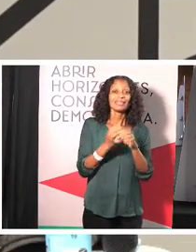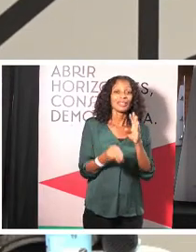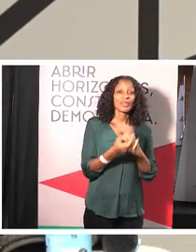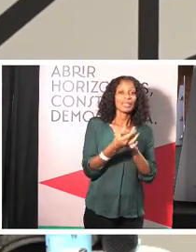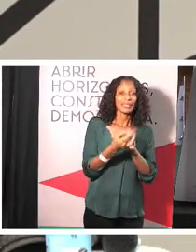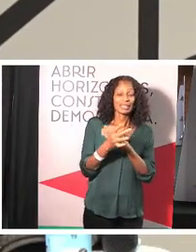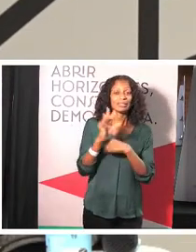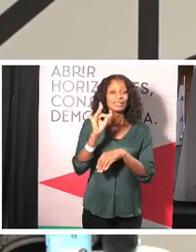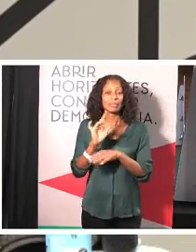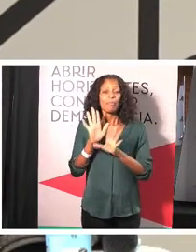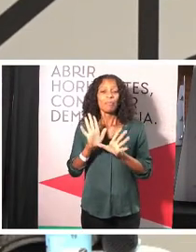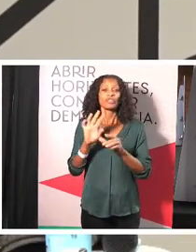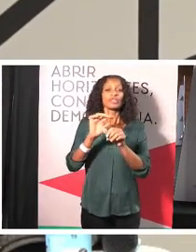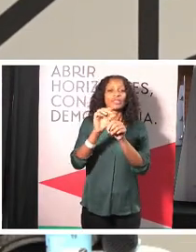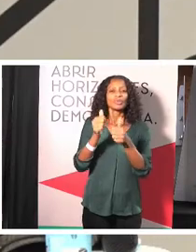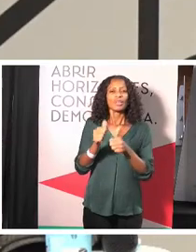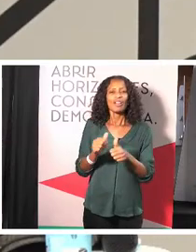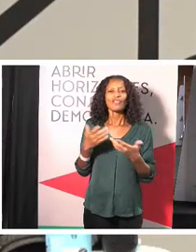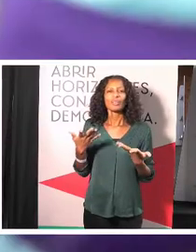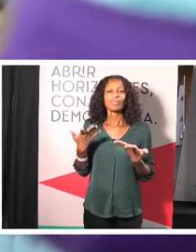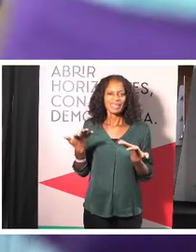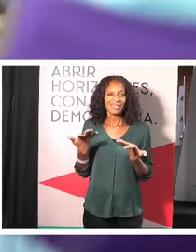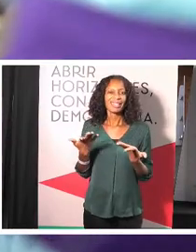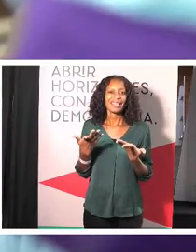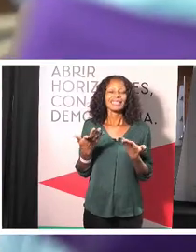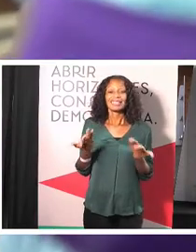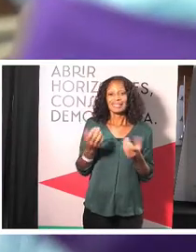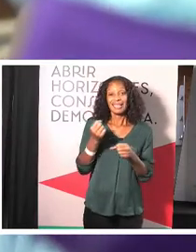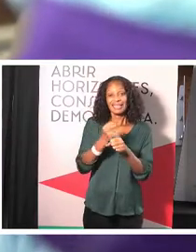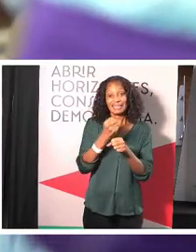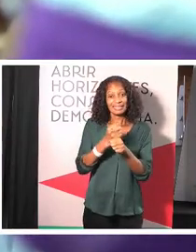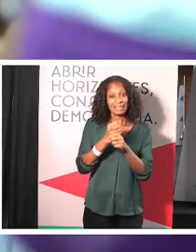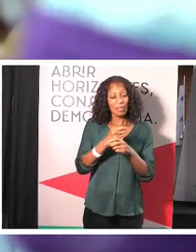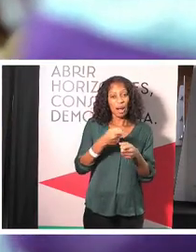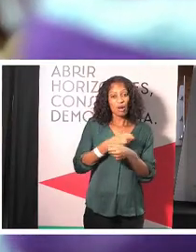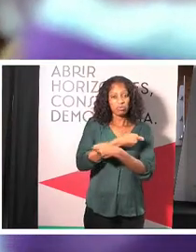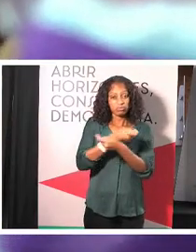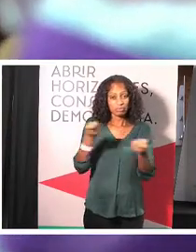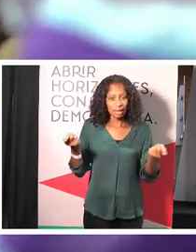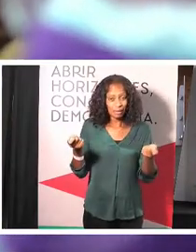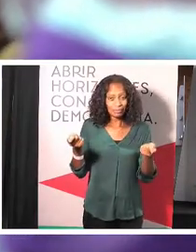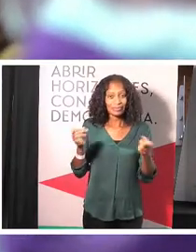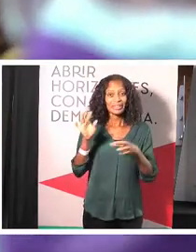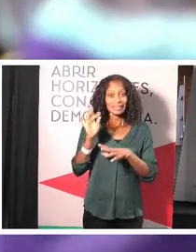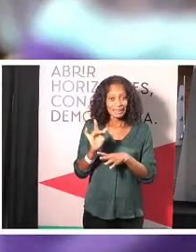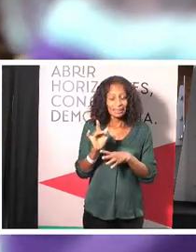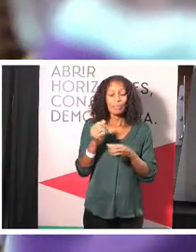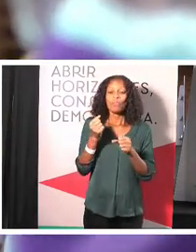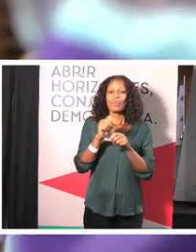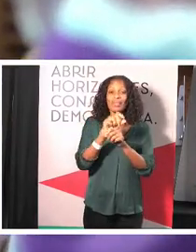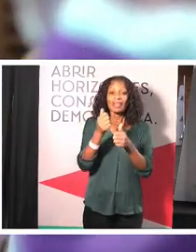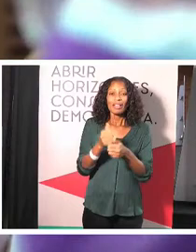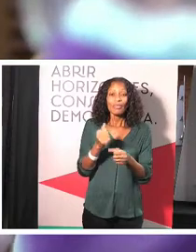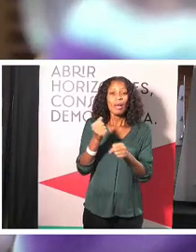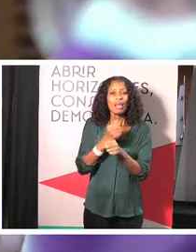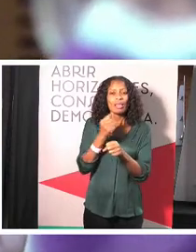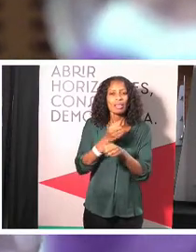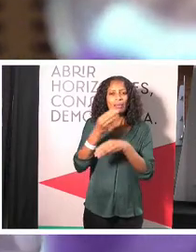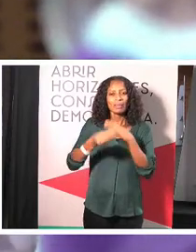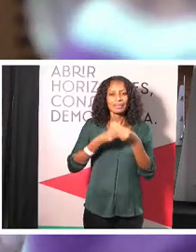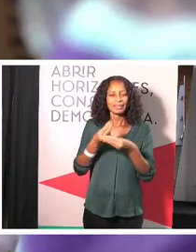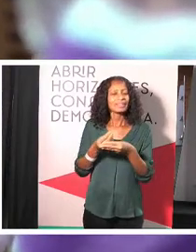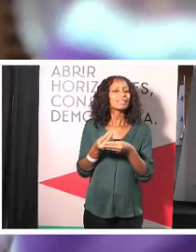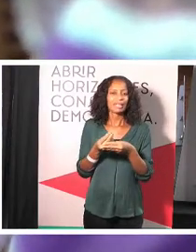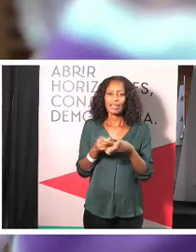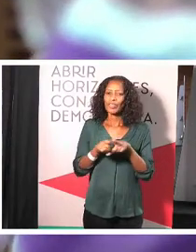empresario capitalista es una forma determinada de prestación del trabajo, ¿no? Y esa forma de prestación del trabajo, que es la del contrato típico, que